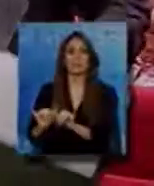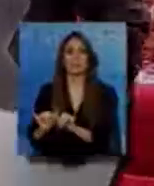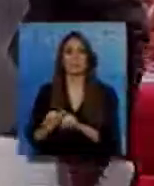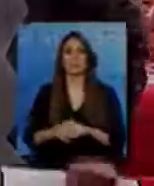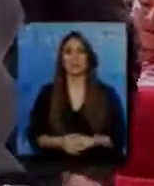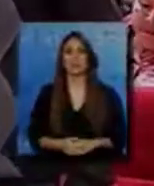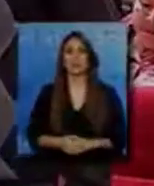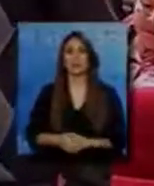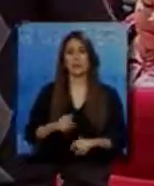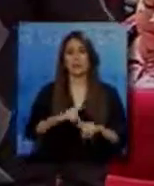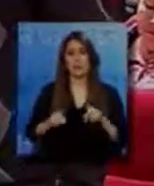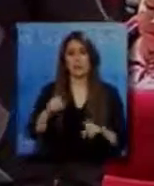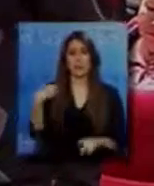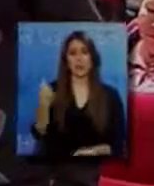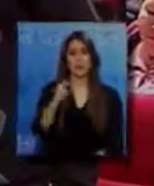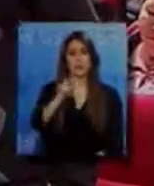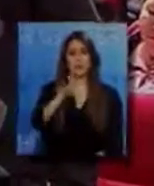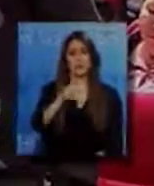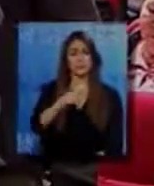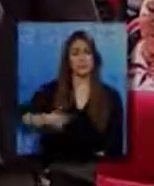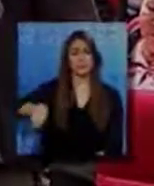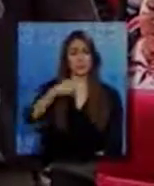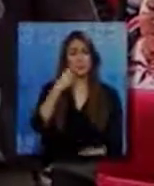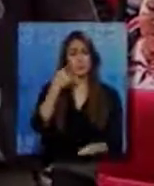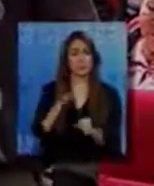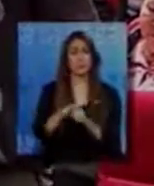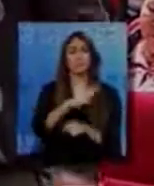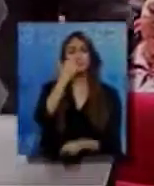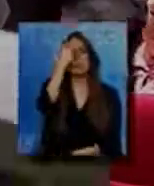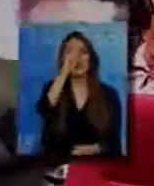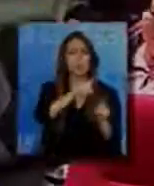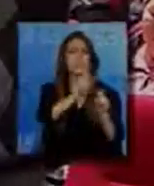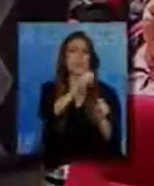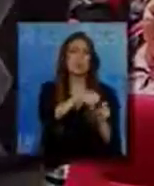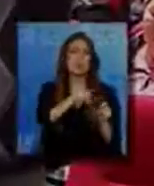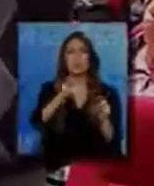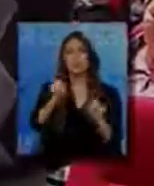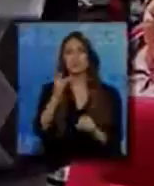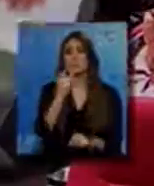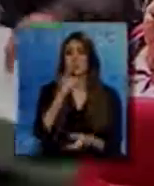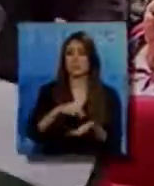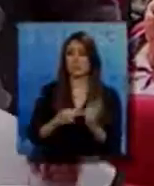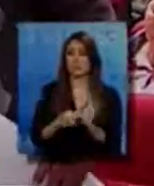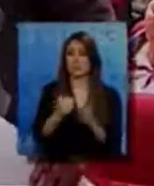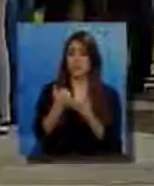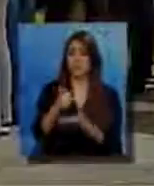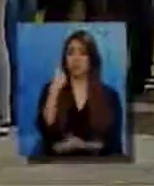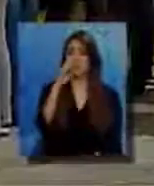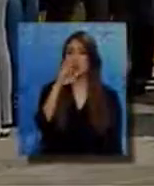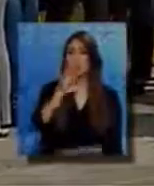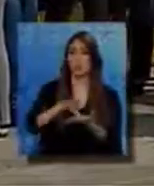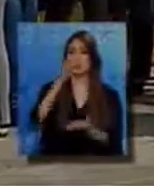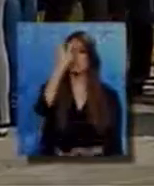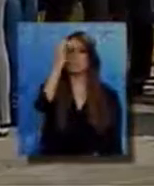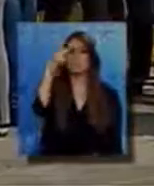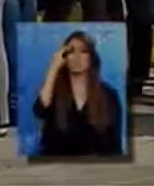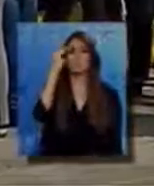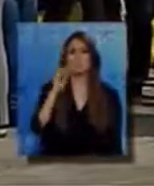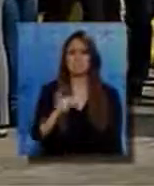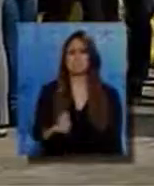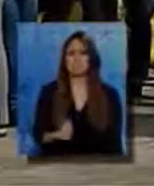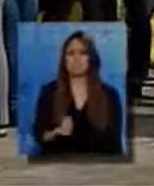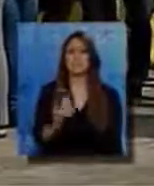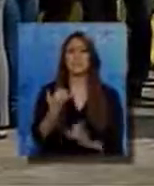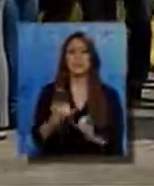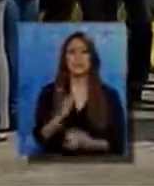llegó es para todos los 25 establecimientos, ¿por qué tiene que existir privilegios y quedarse solo 5 colegios? A finales de este mes, el